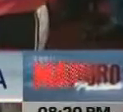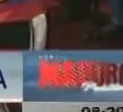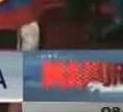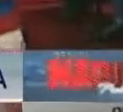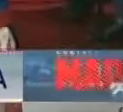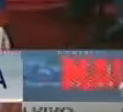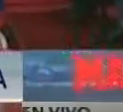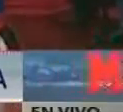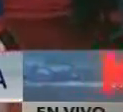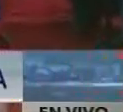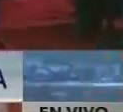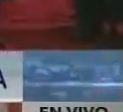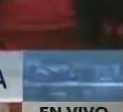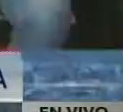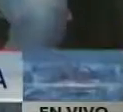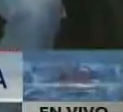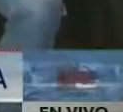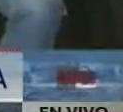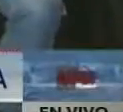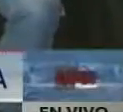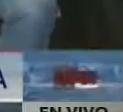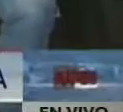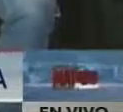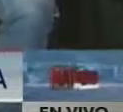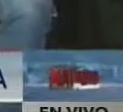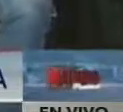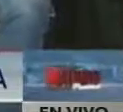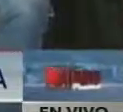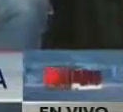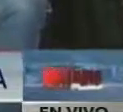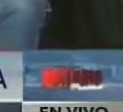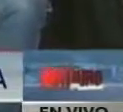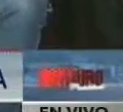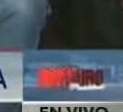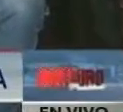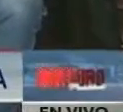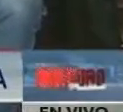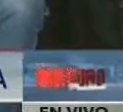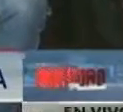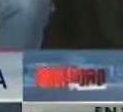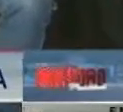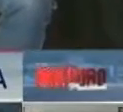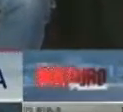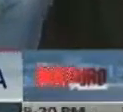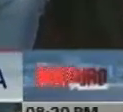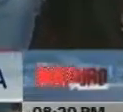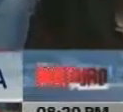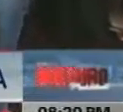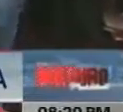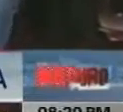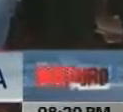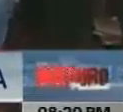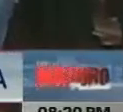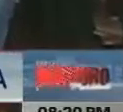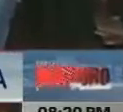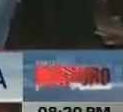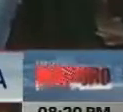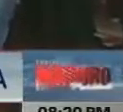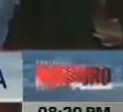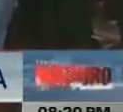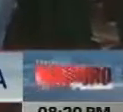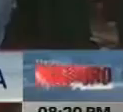Creo que no fui escuchado, sino, ¿cómo me explica al estar